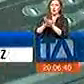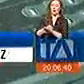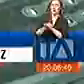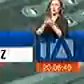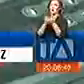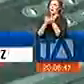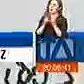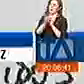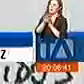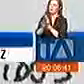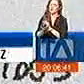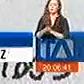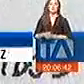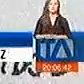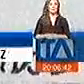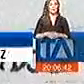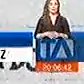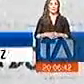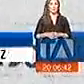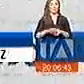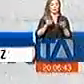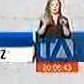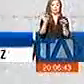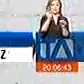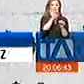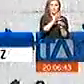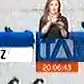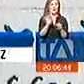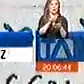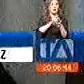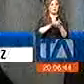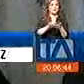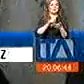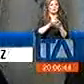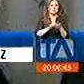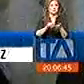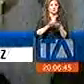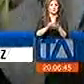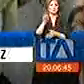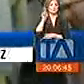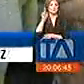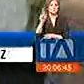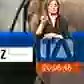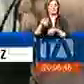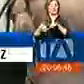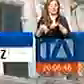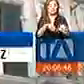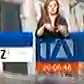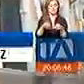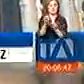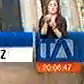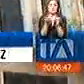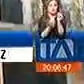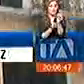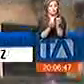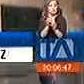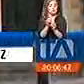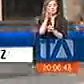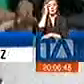aportes. Sus páginas son una especie de diario en el que Pamela Martínez registra actividades de oficina y hasta